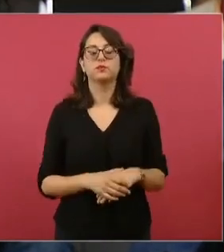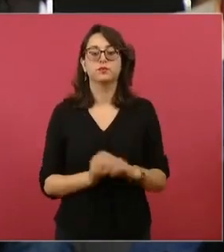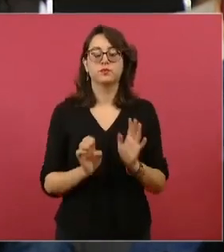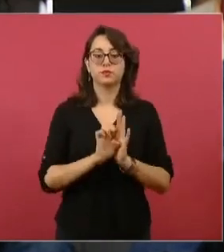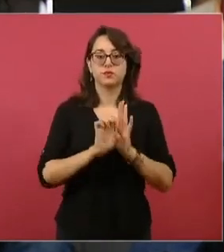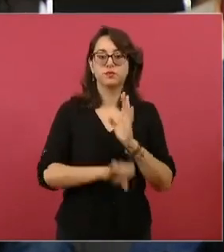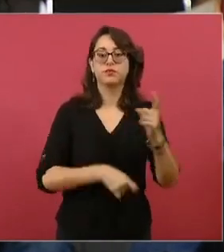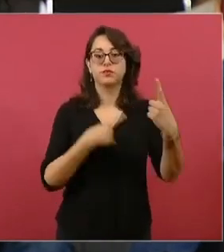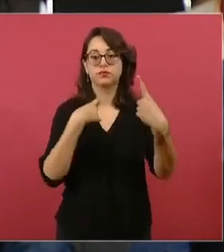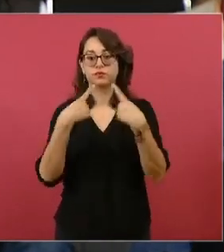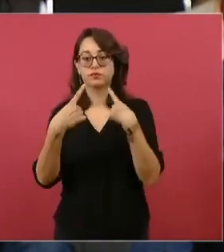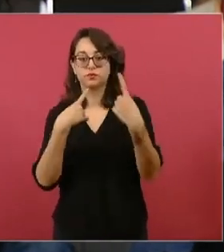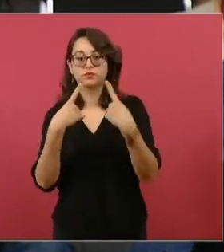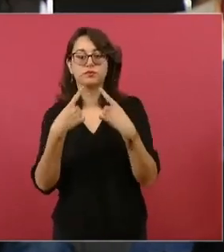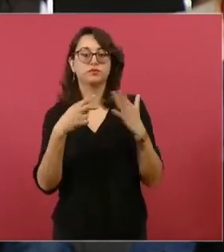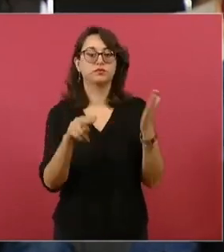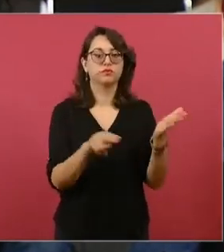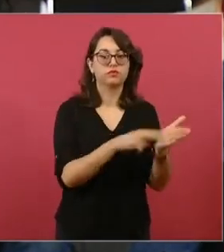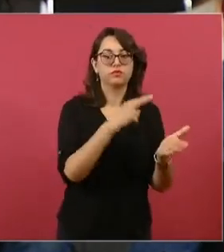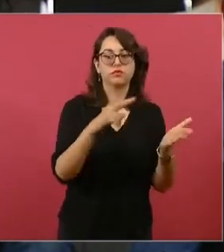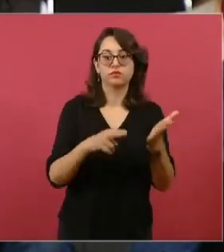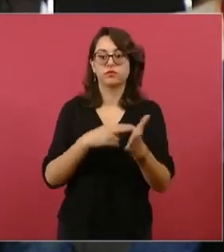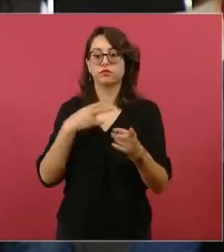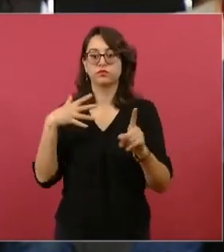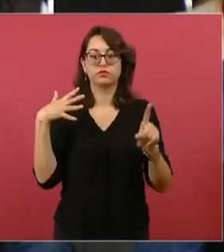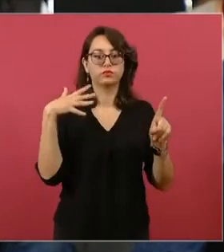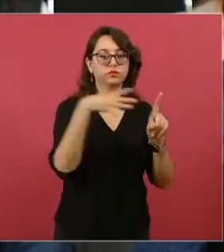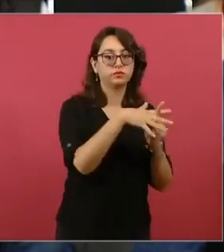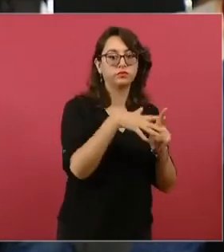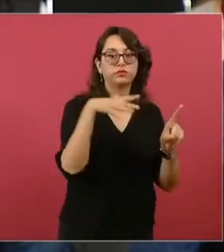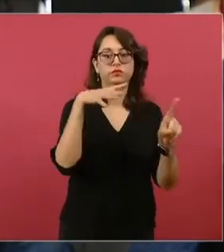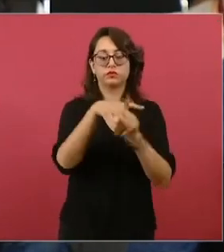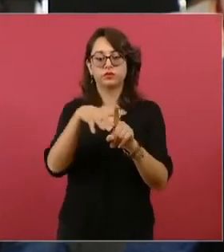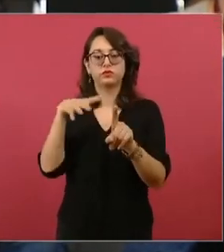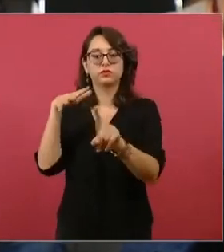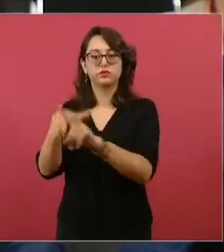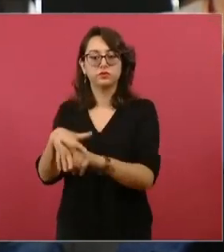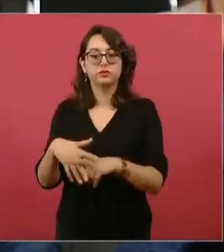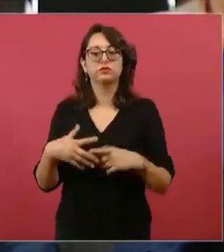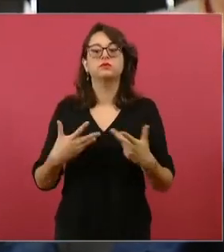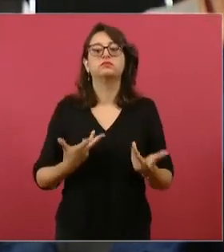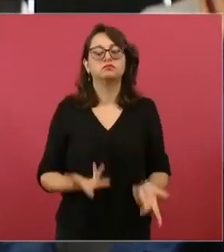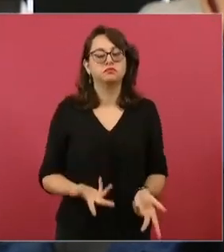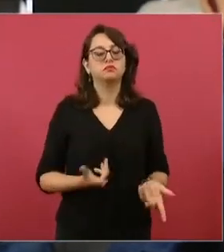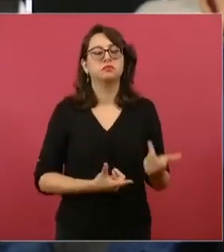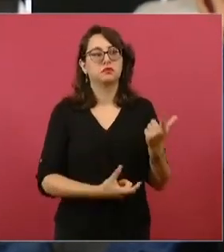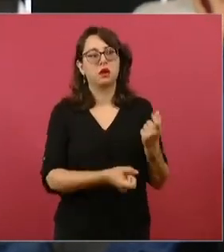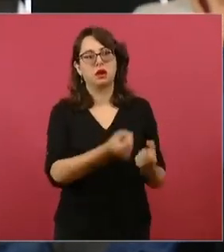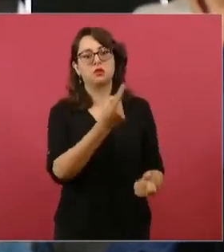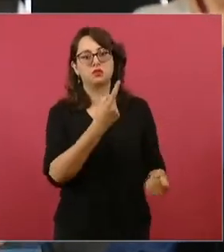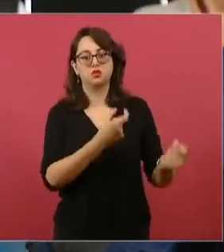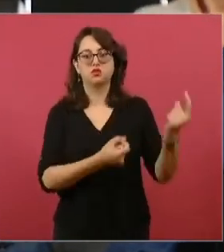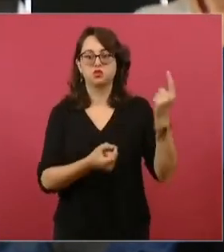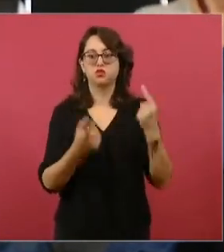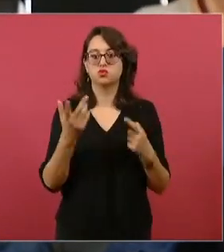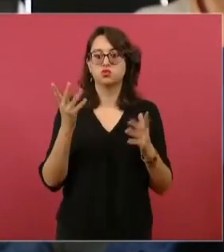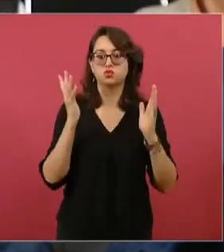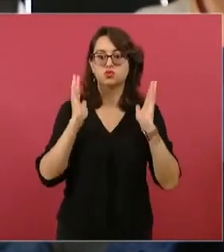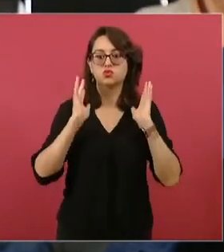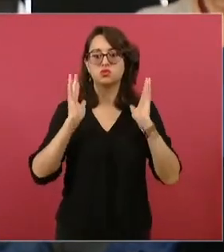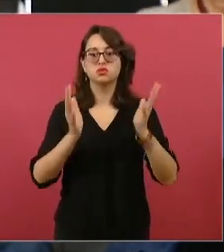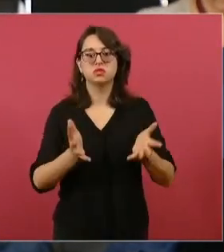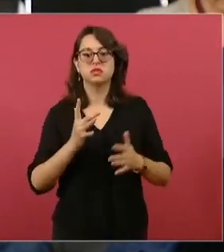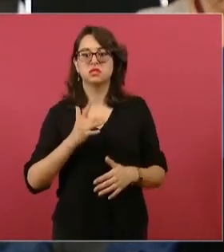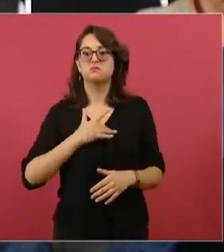firmas, popularidad y a lo mejor el proceso de primarias. Ante este hecho, algunos ya incluso pues se bajaron, ya